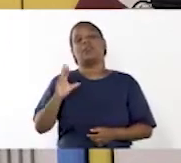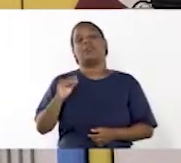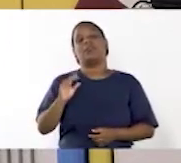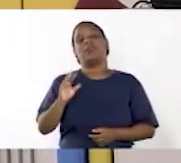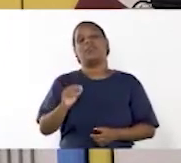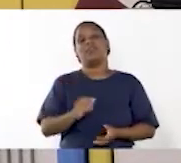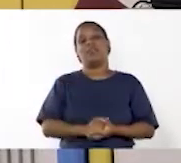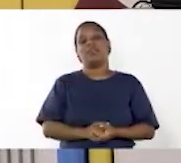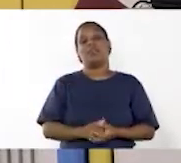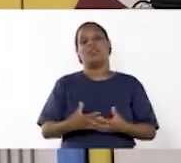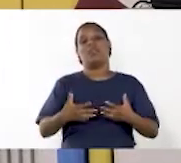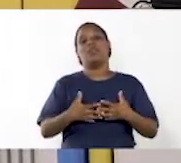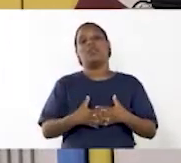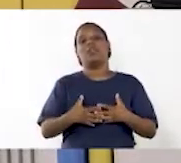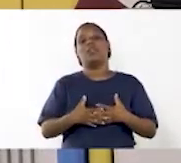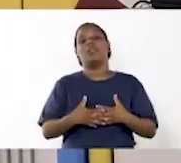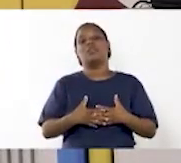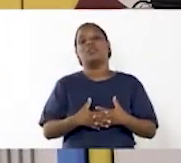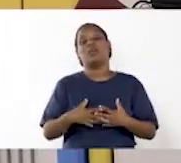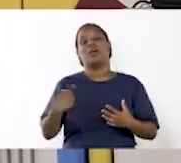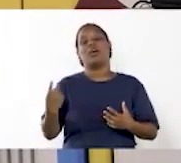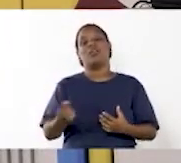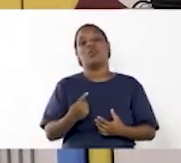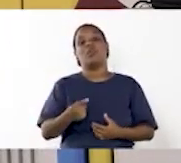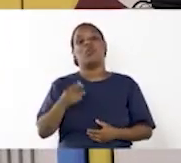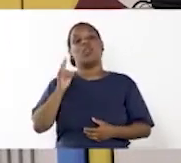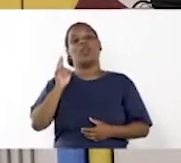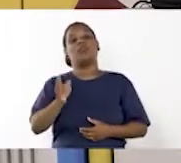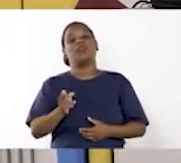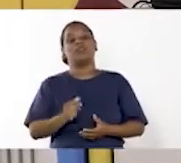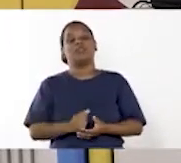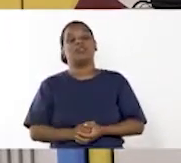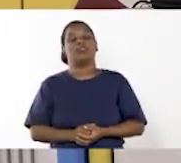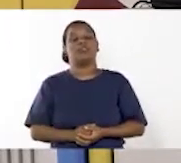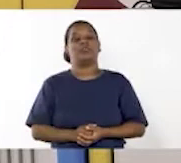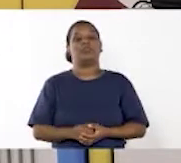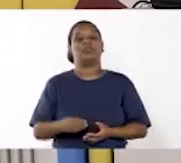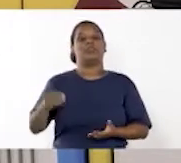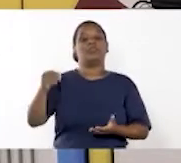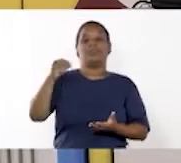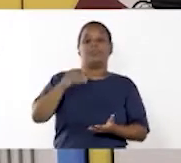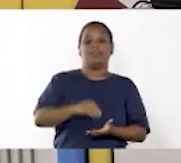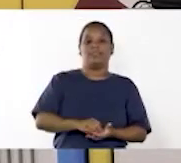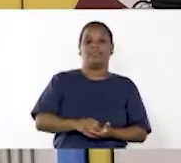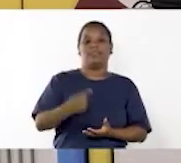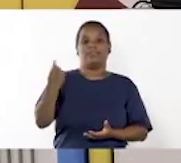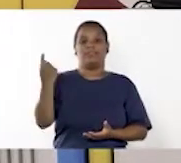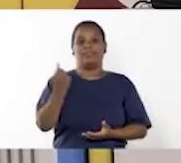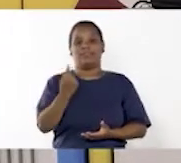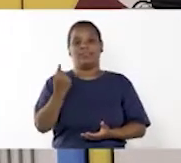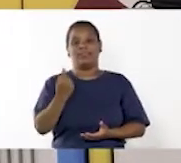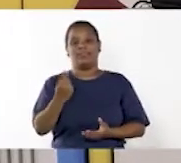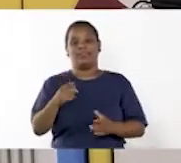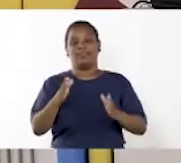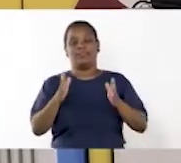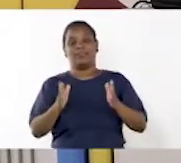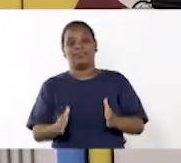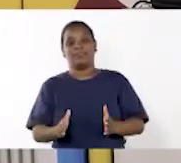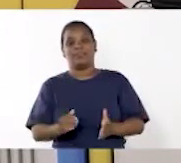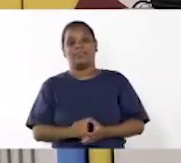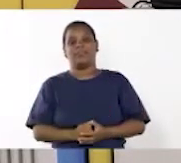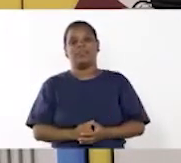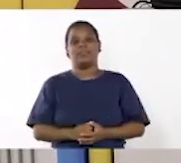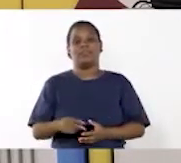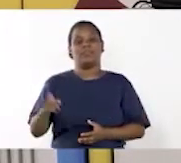hablando, relacionándonos con las orientaciones que corresponden al primer semestre de